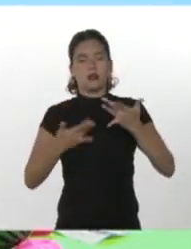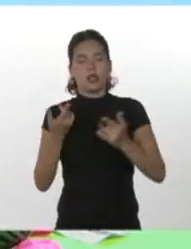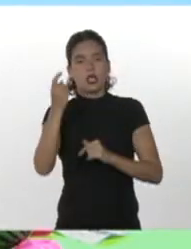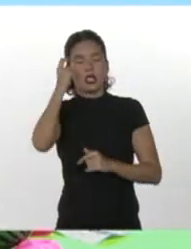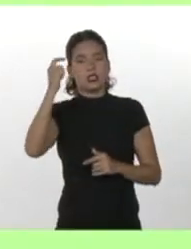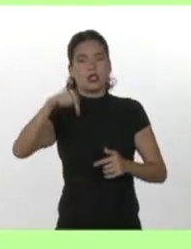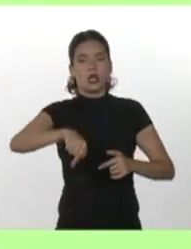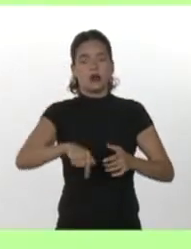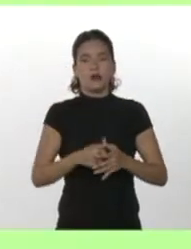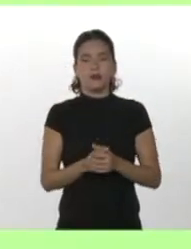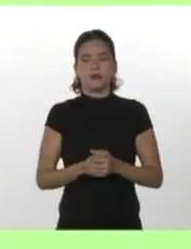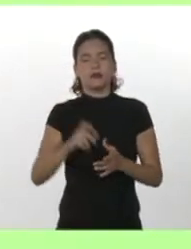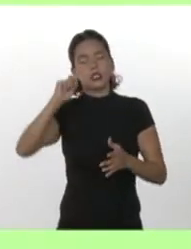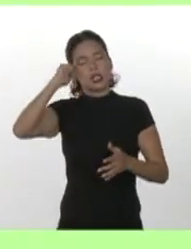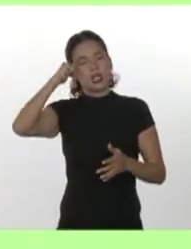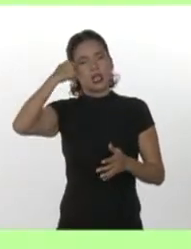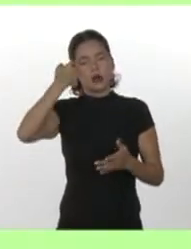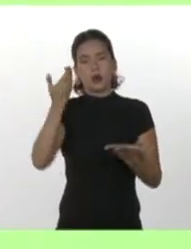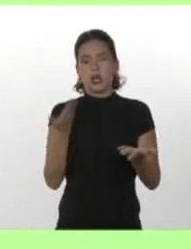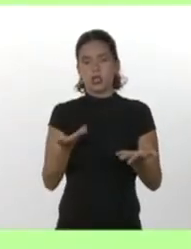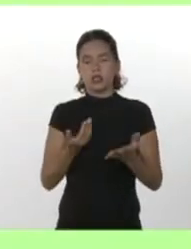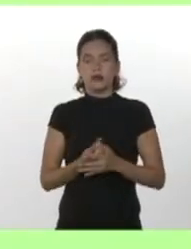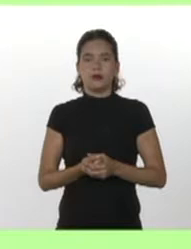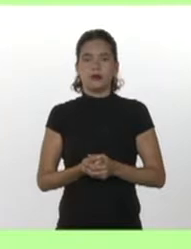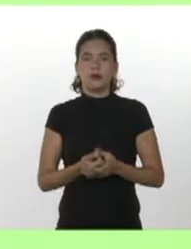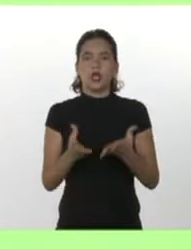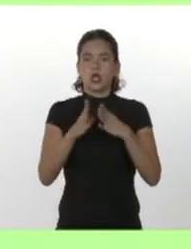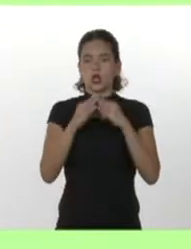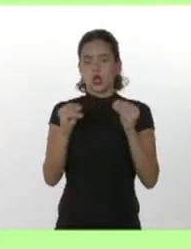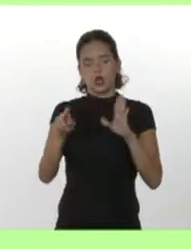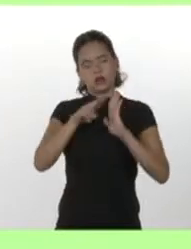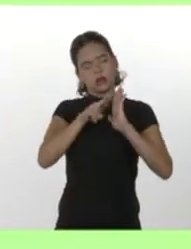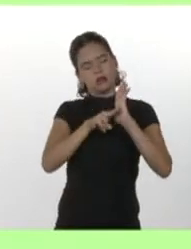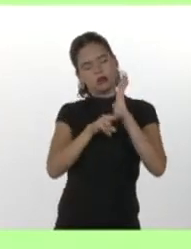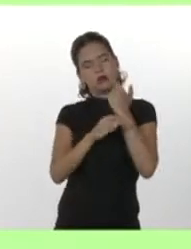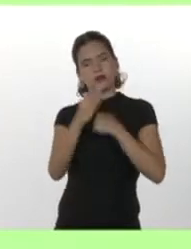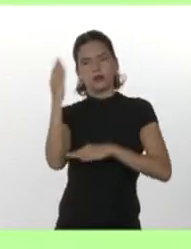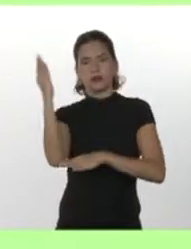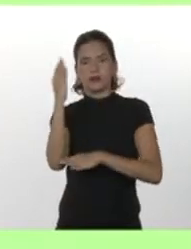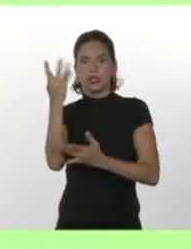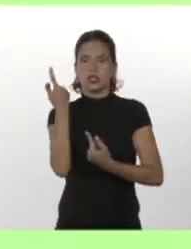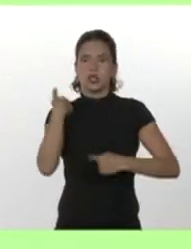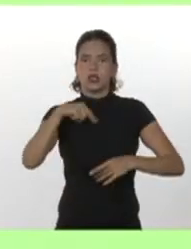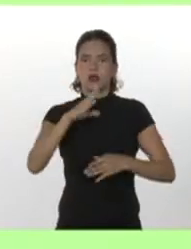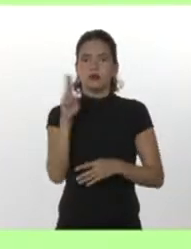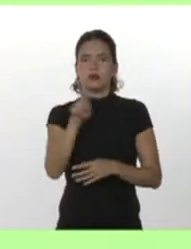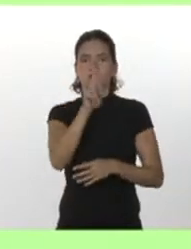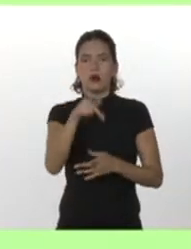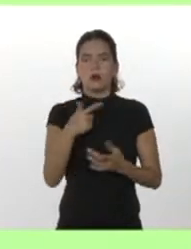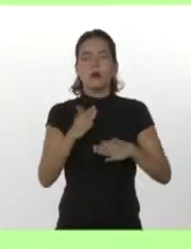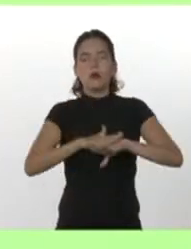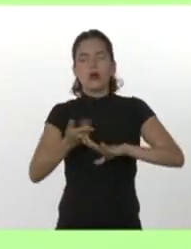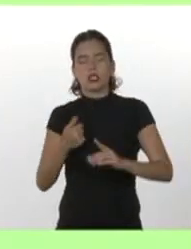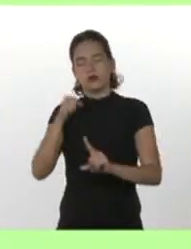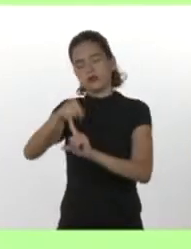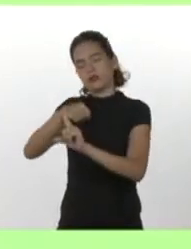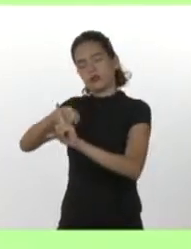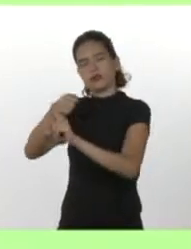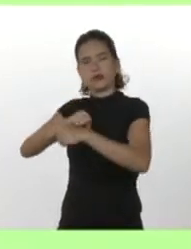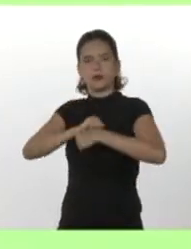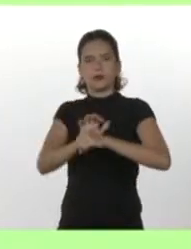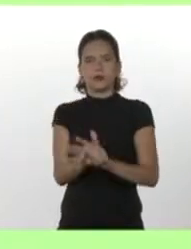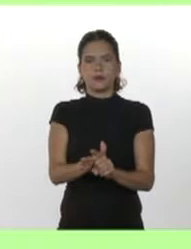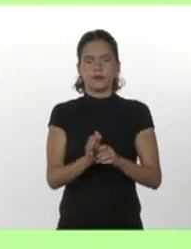de hoy. Recuerden todas las medidas de seguridad que debemos cumplir porque todavía combatimos